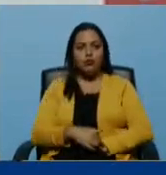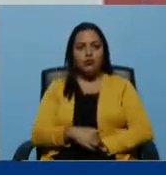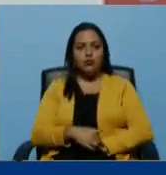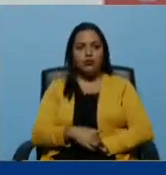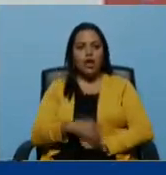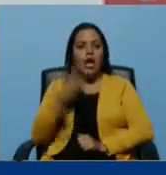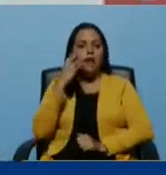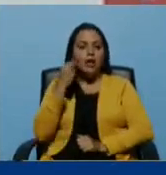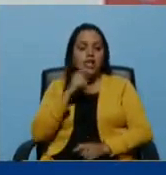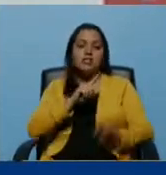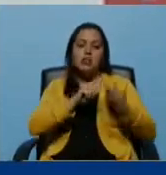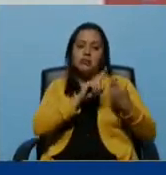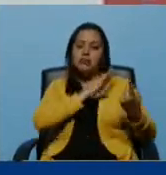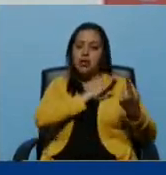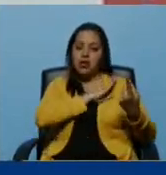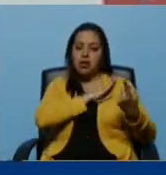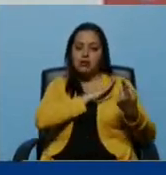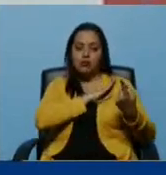Experiencia tenemos,